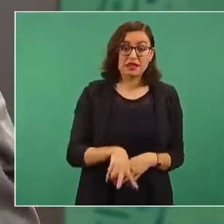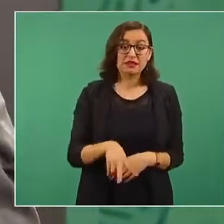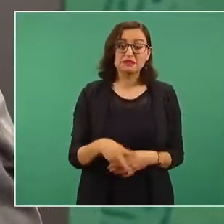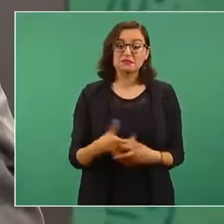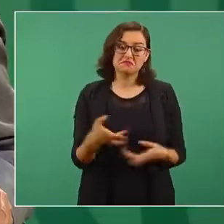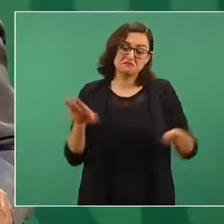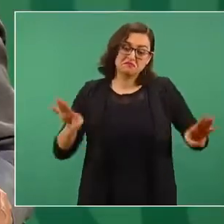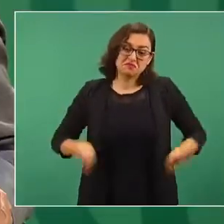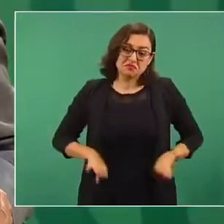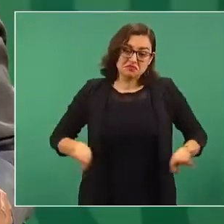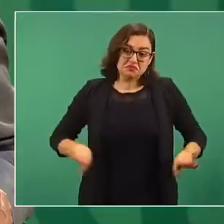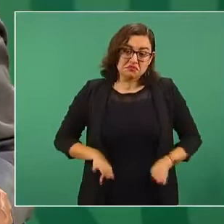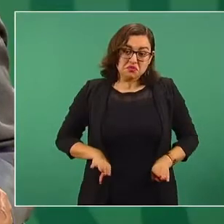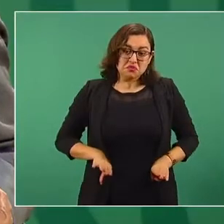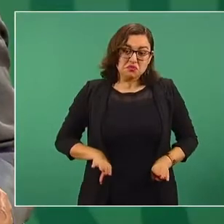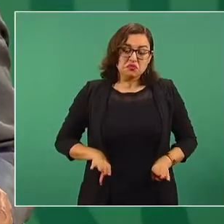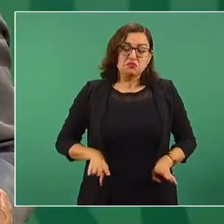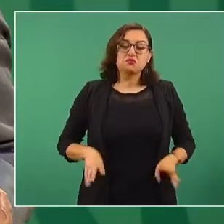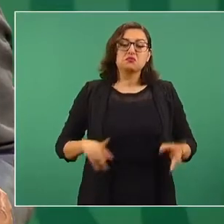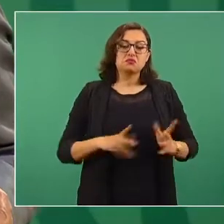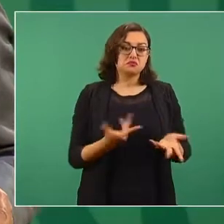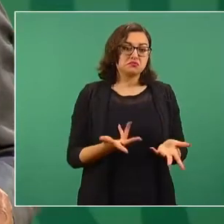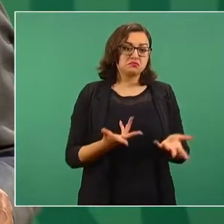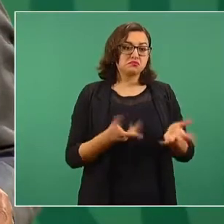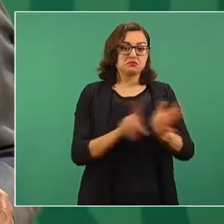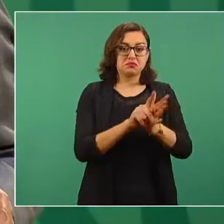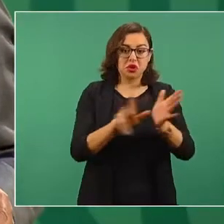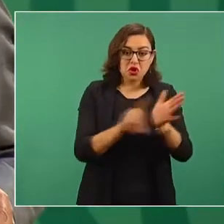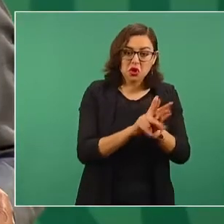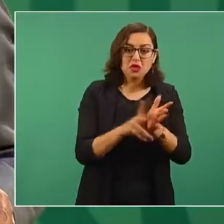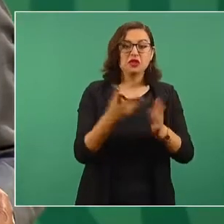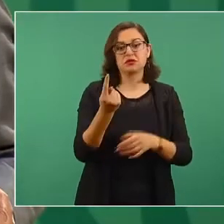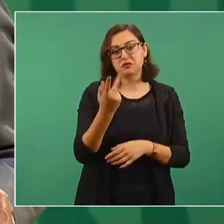controlar como nunca a los medios